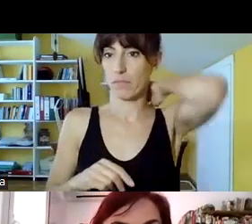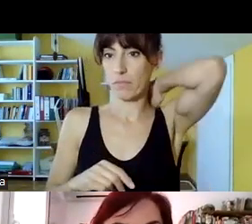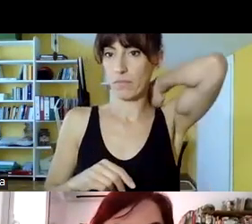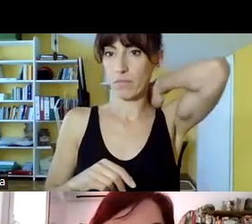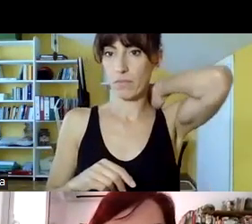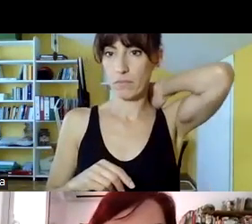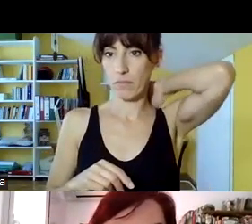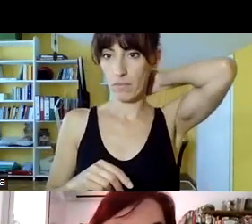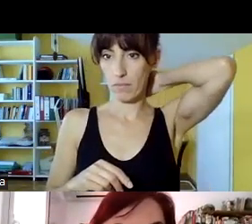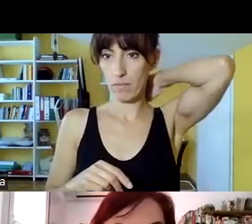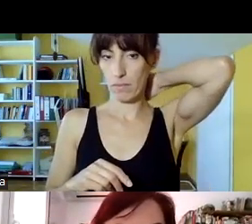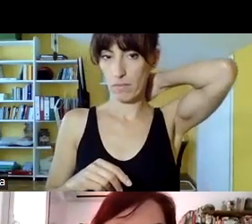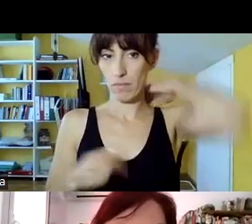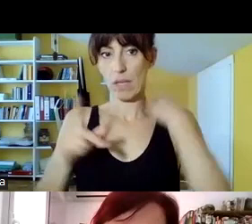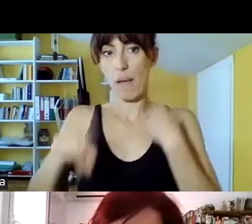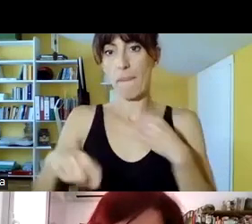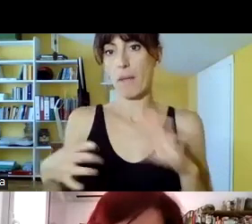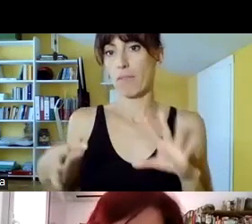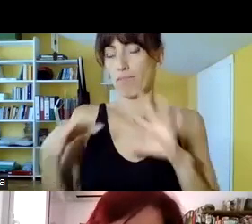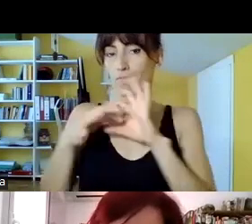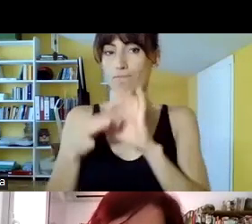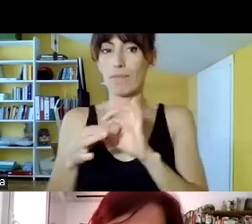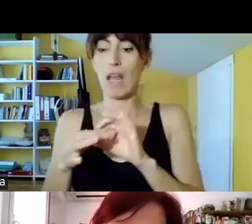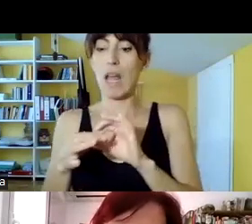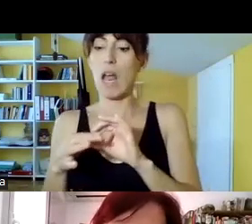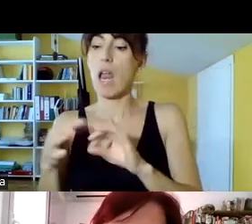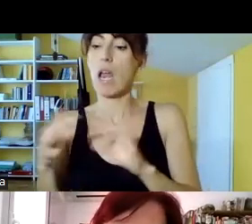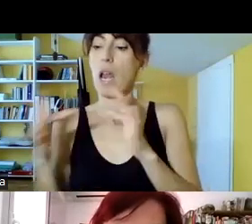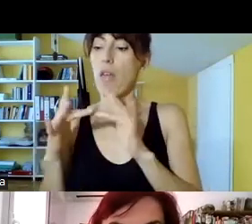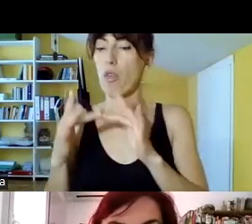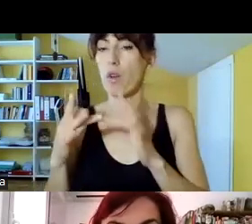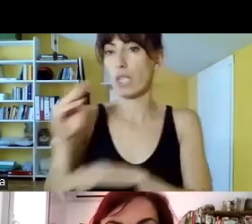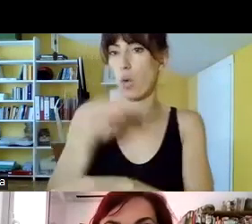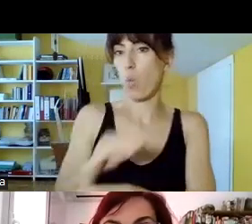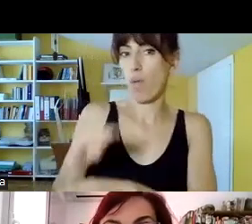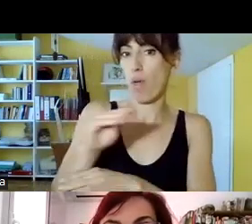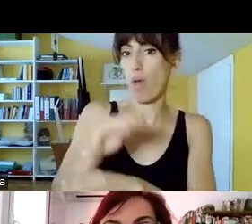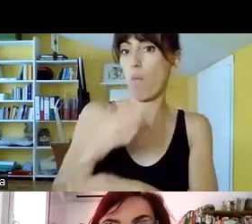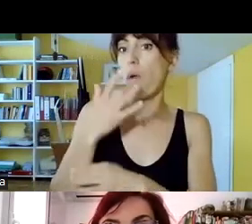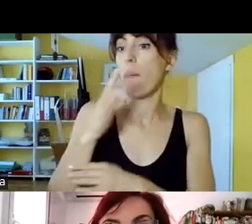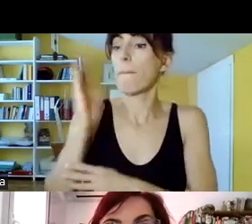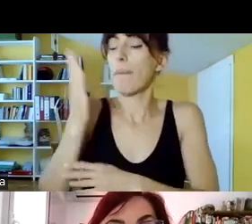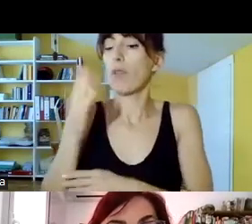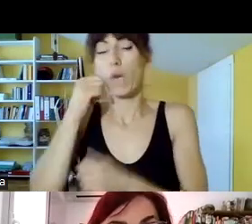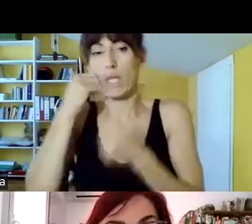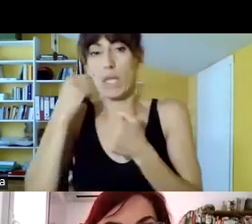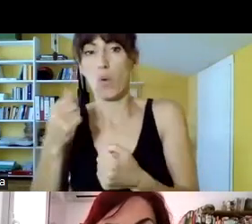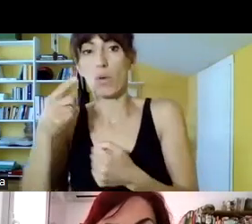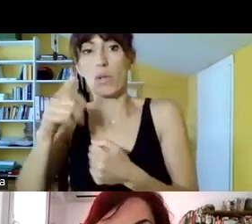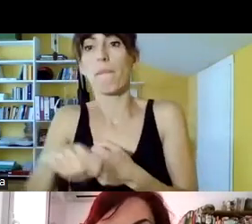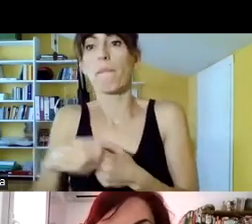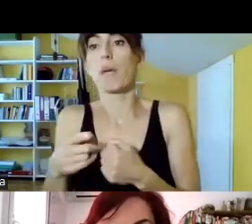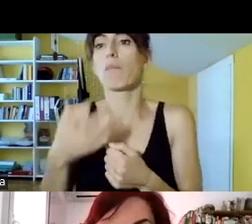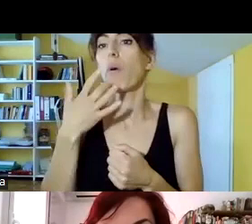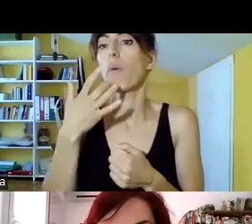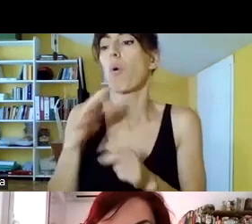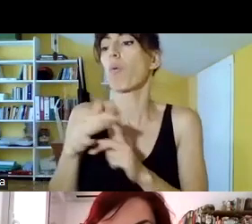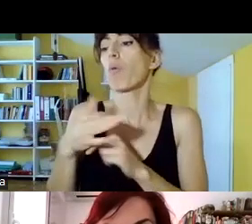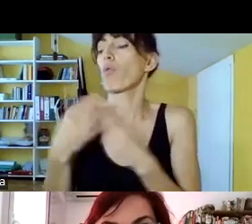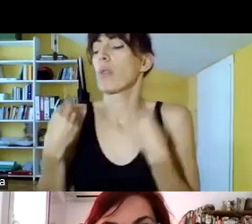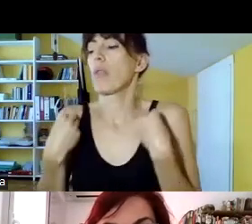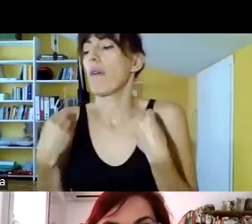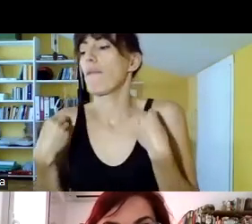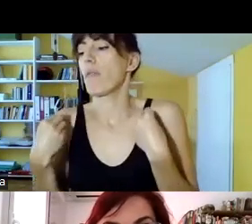cuenta las relaciones de cuidados y las consecuencias psicosociales y su impacto en salud, con reflejar las condiciones de vida en